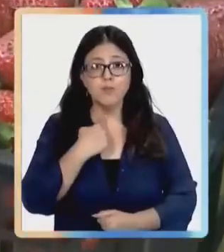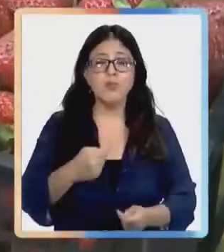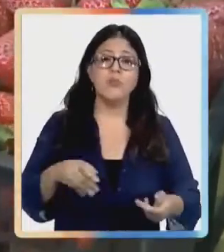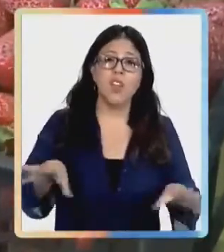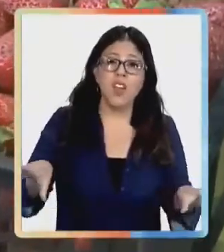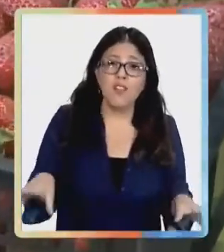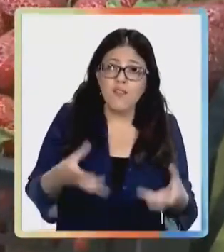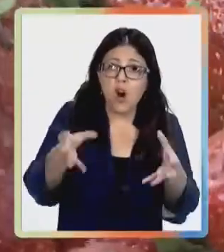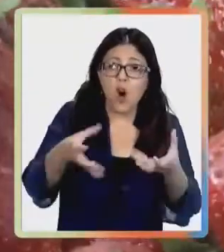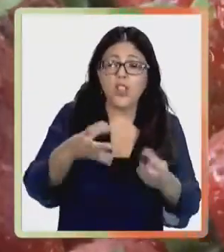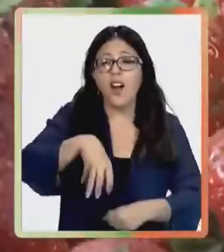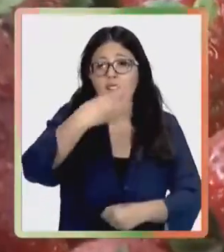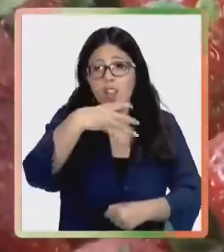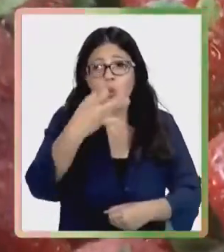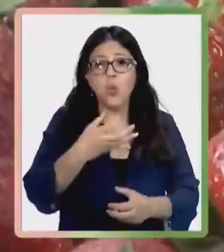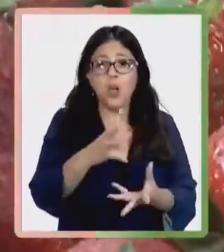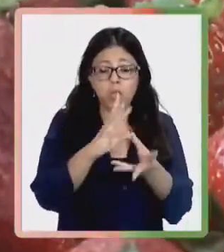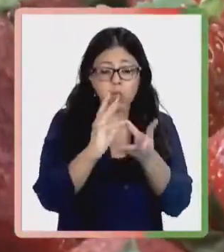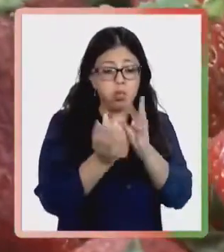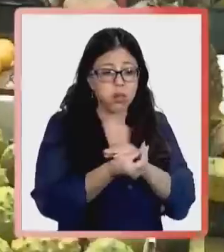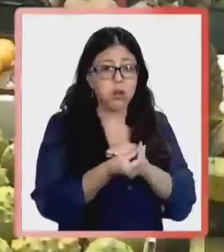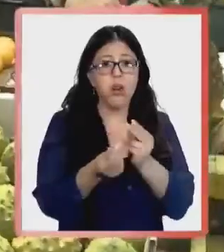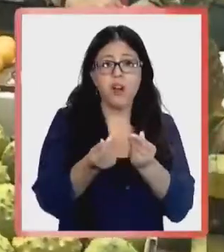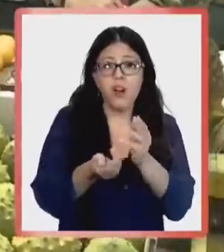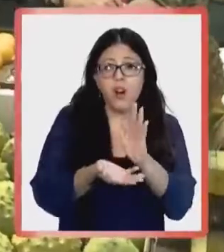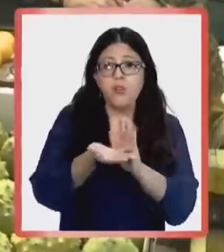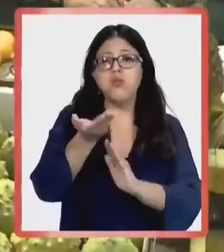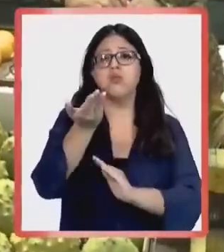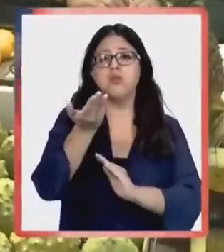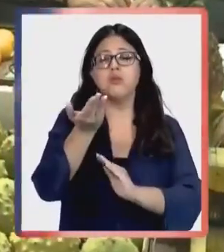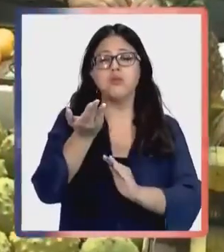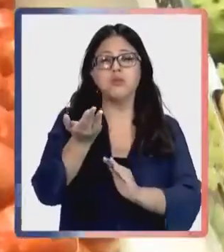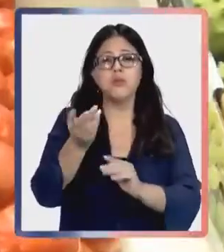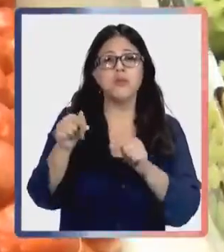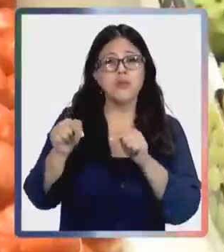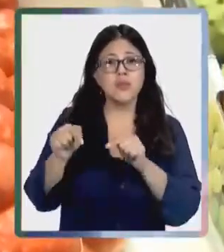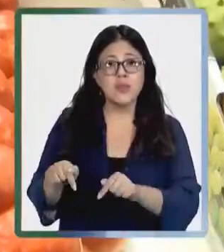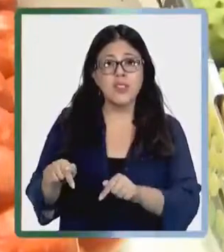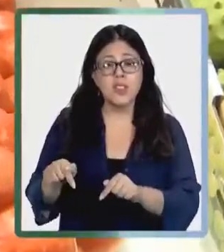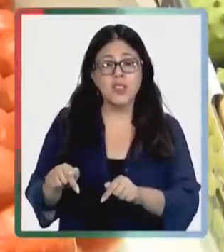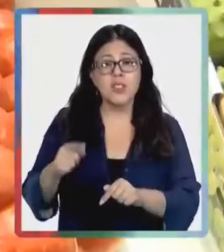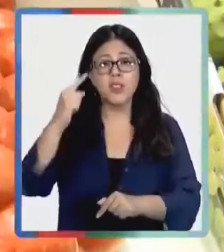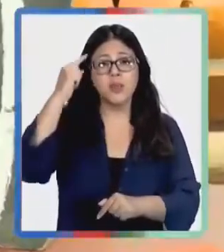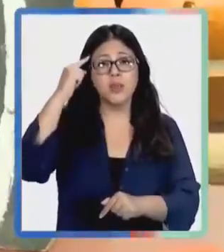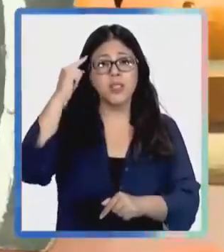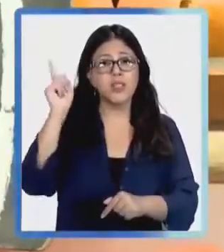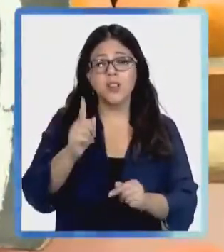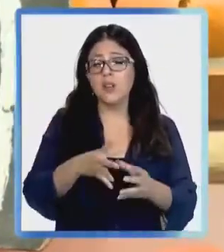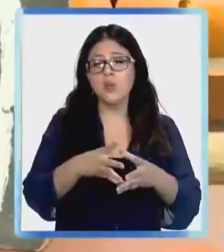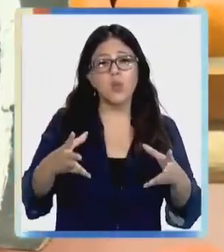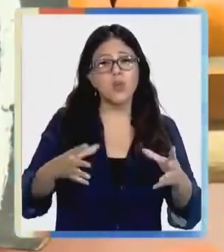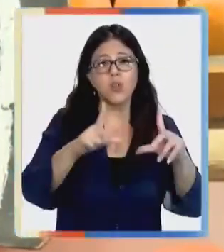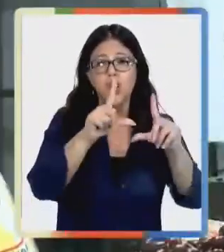consecuencias. Frutas y verduras en mal estado y a un valor por sobre el promedio para esta época del año. Eso sí, creen que no